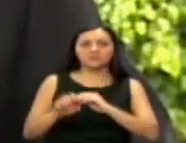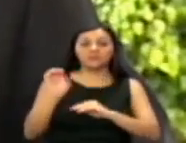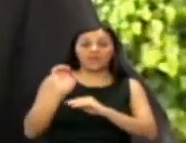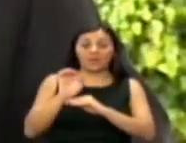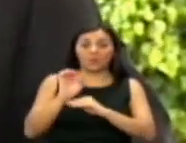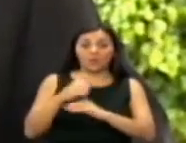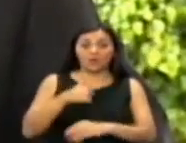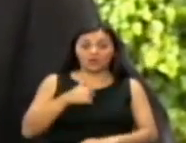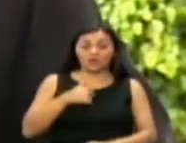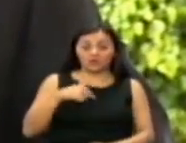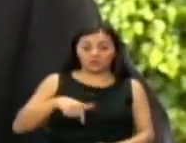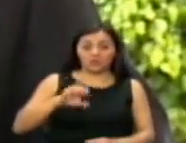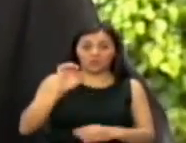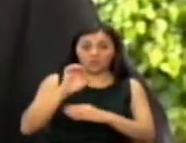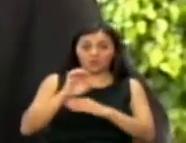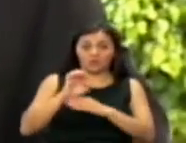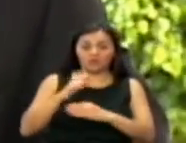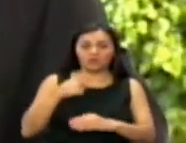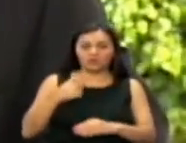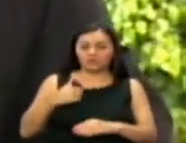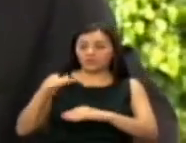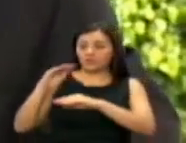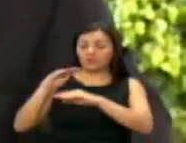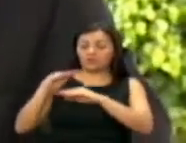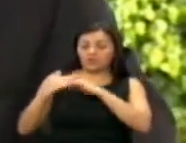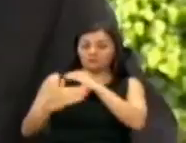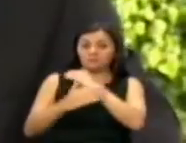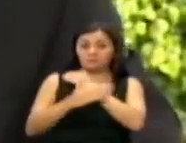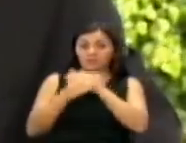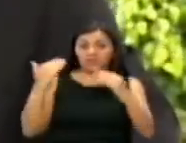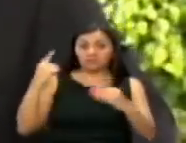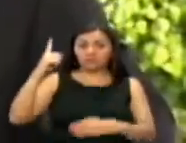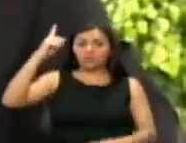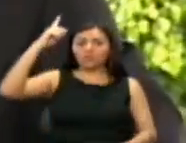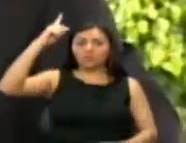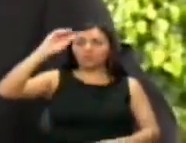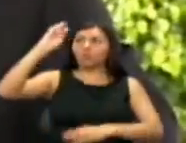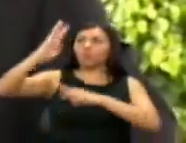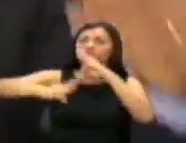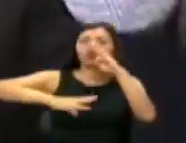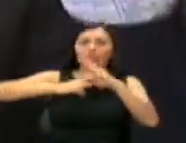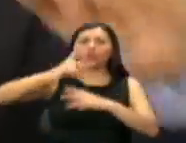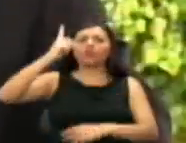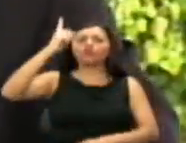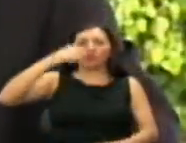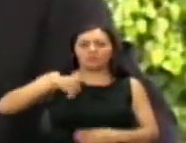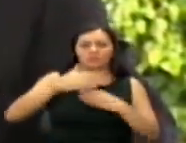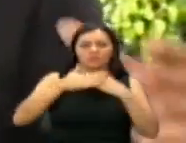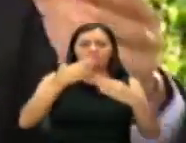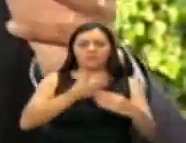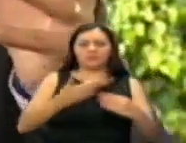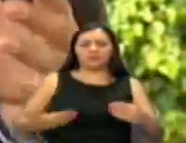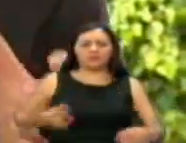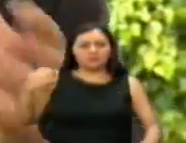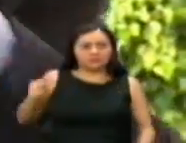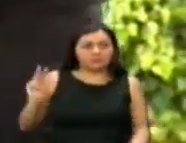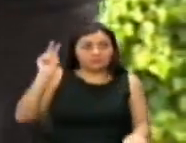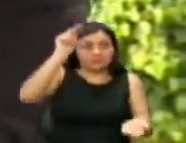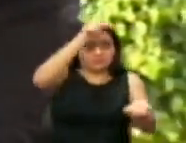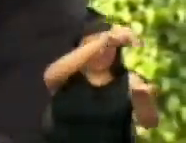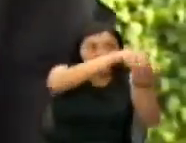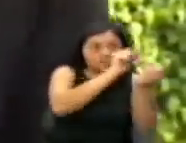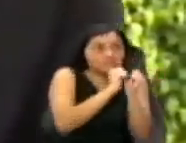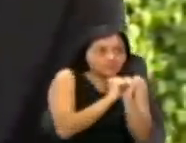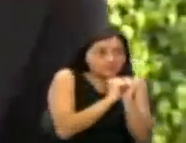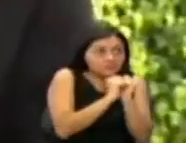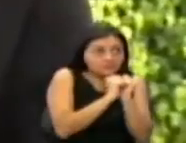único país cuyo jefe de Estado fue invitado a este gran seminario internacional que se hizo en el Vaticano hace algunos meses, precisamente cuando se